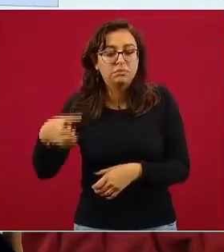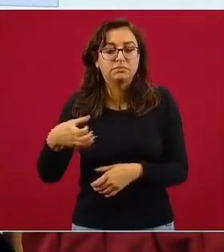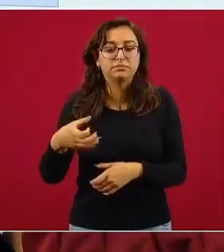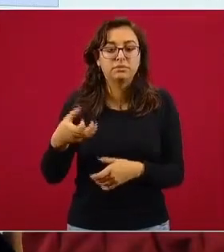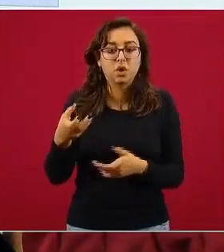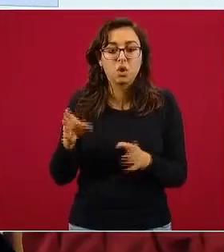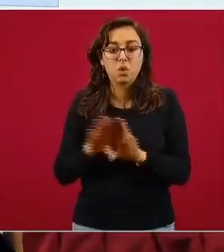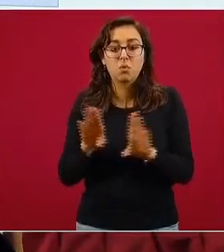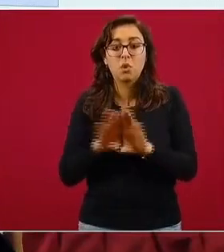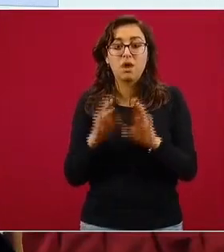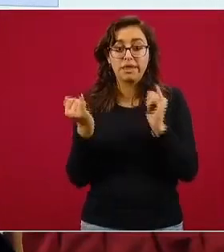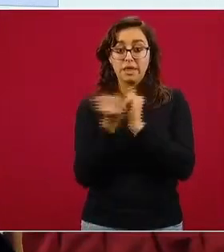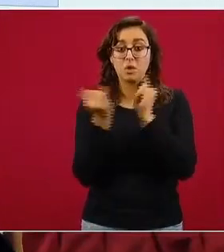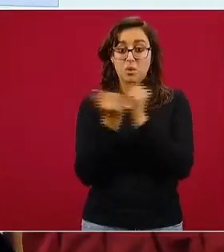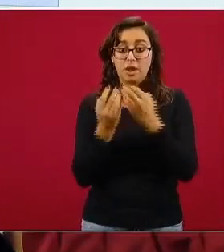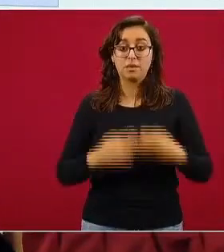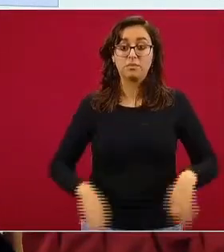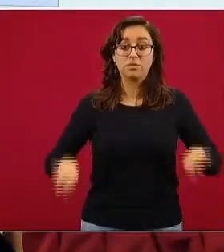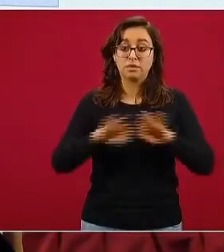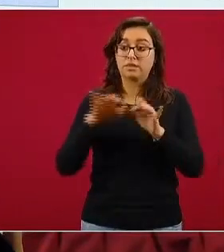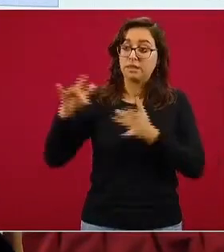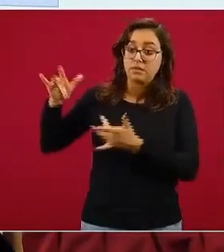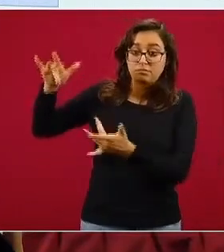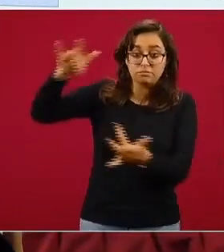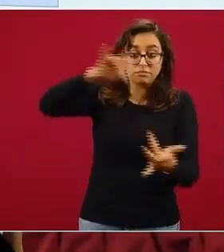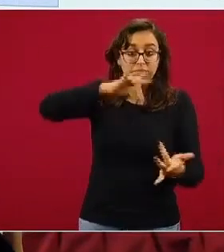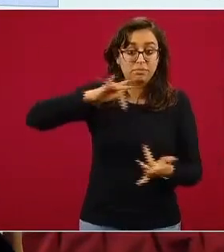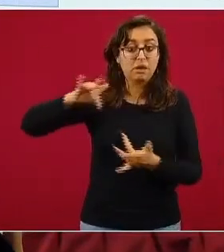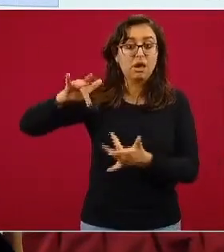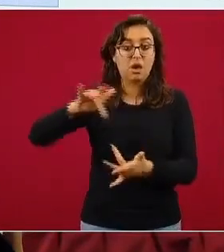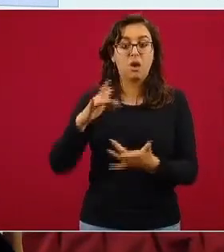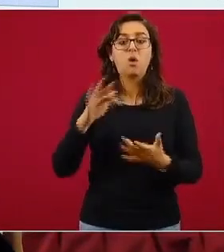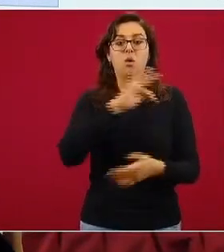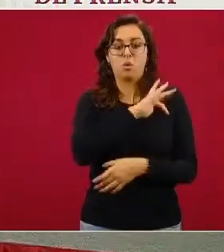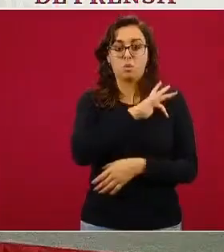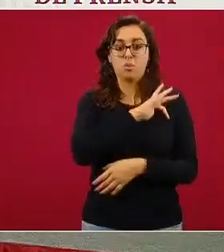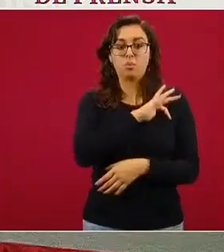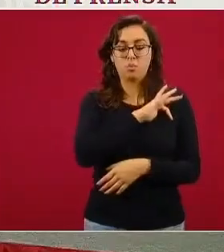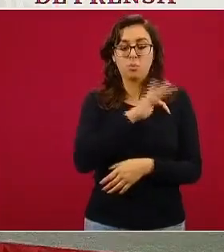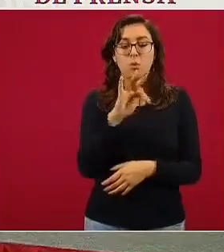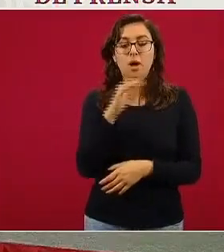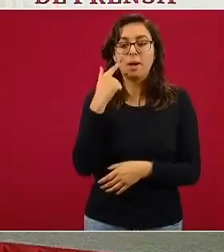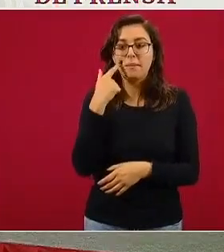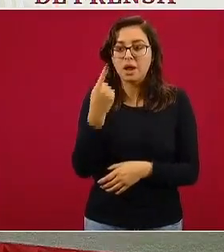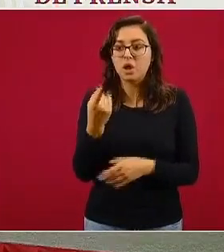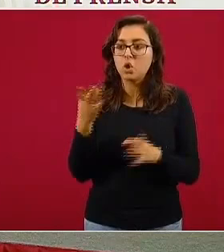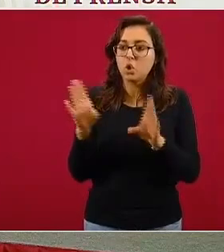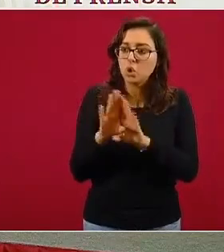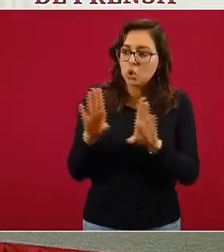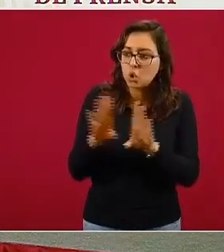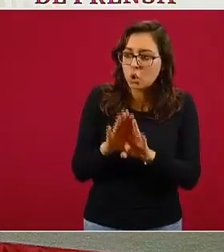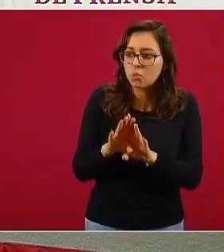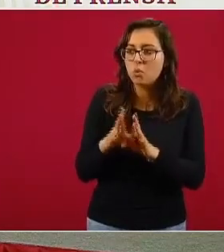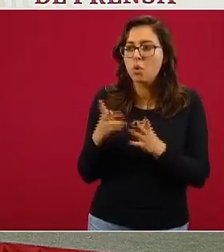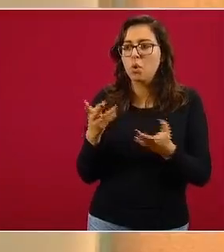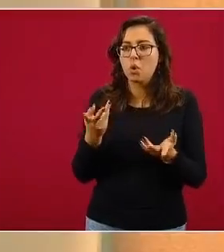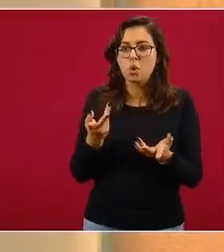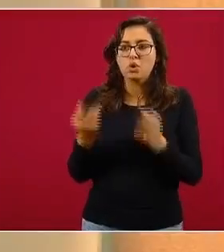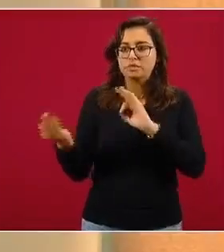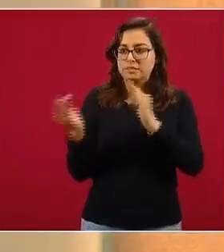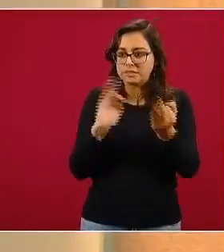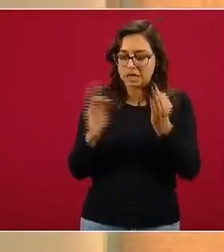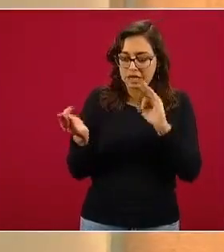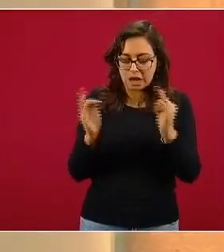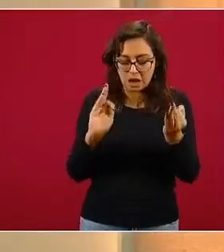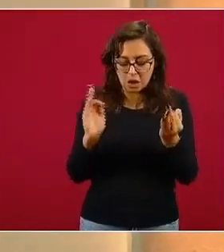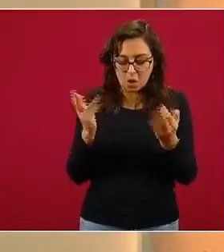de georreferencia, es decir, podemos ubicar precisamente lo que está pasando, qué tan cercanas son las unidades hospitalarias, para que en